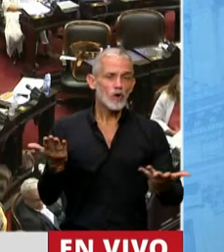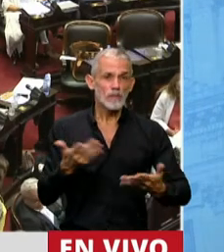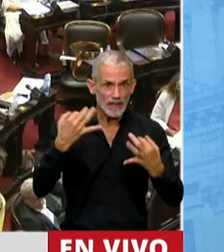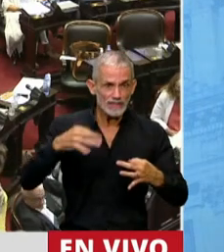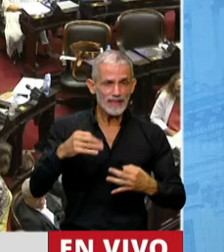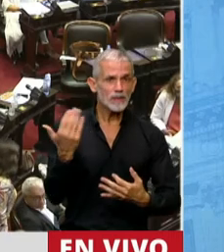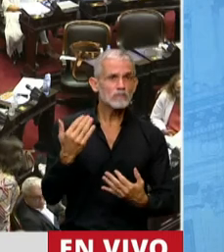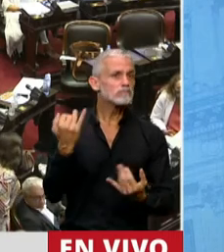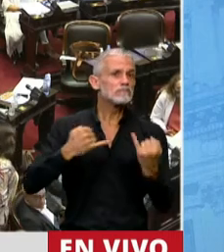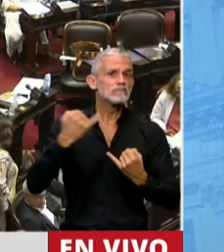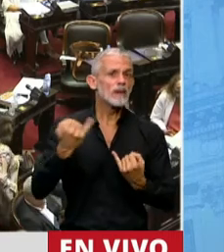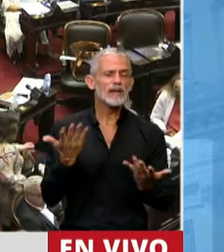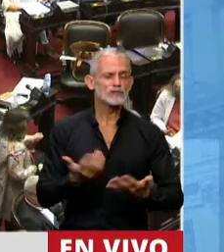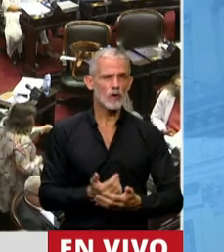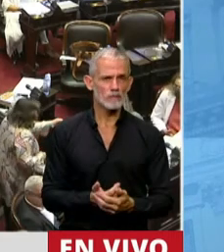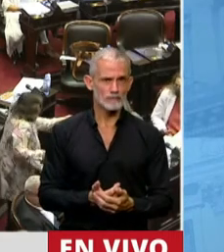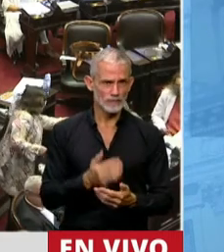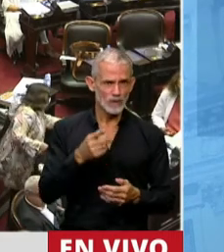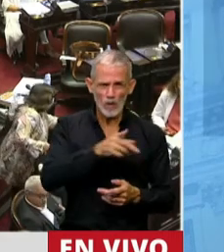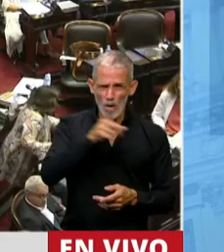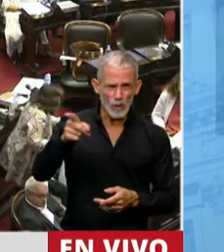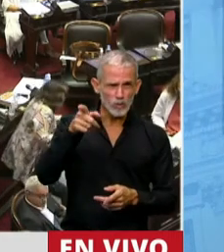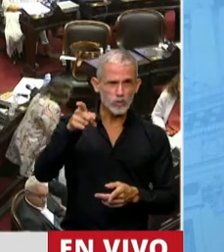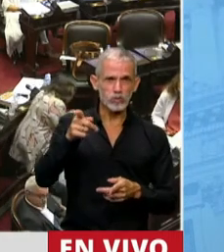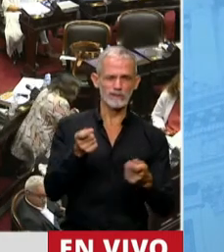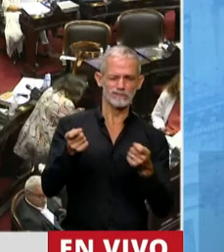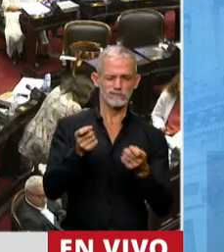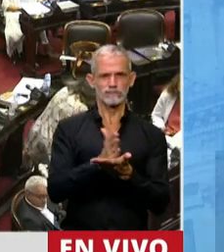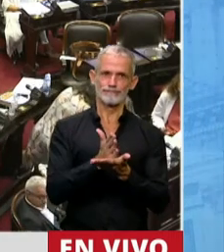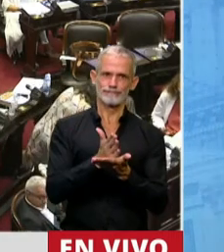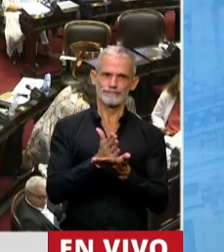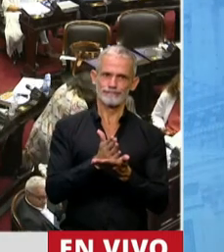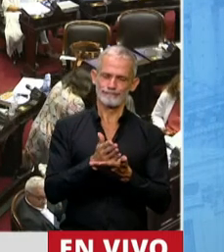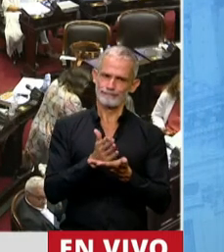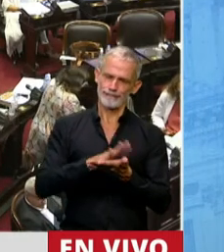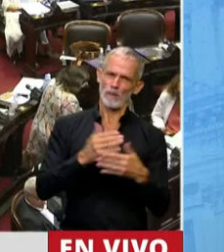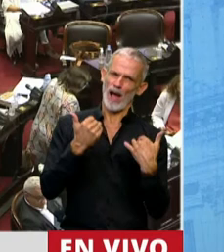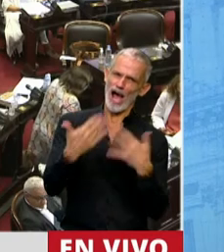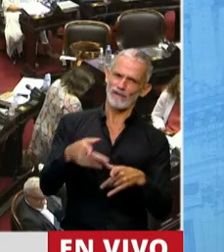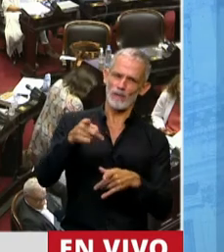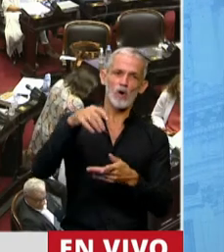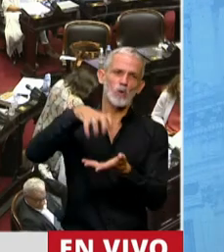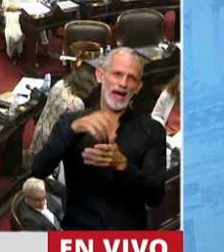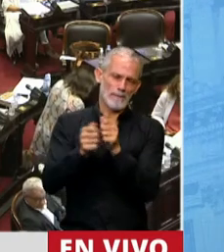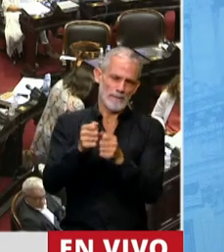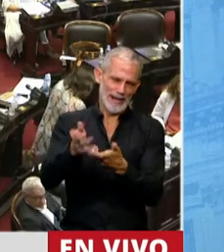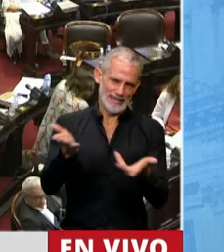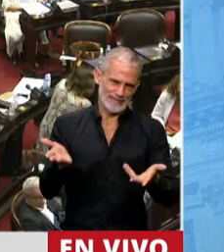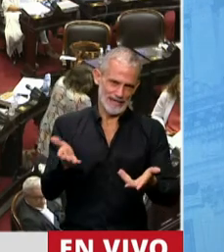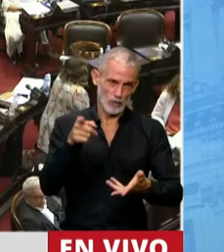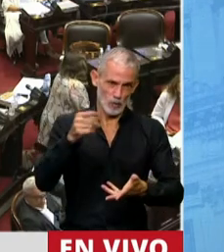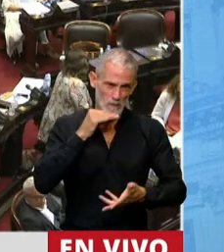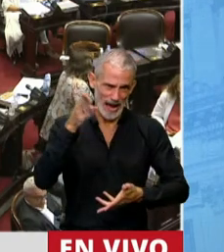mereciendo que esto se explique. Se lo ha acusado de una intermediación indebida para favorecer a una empresa que